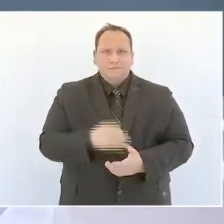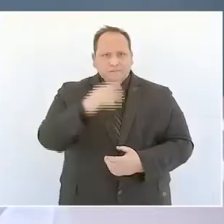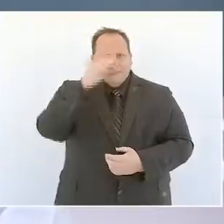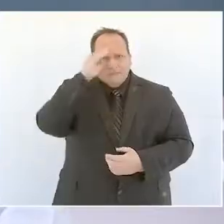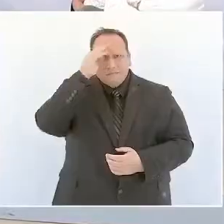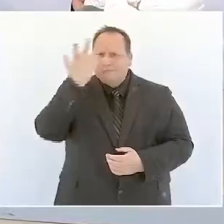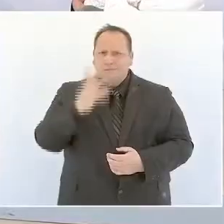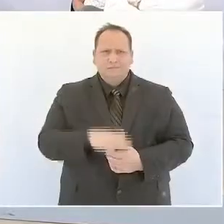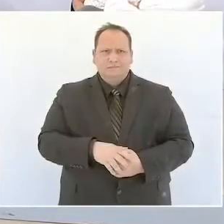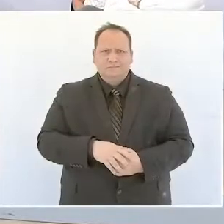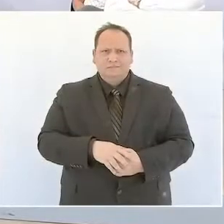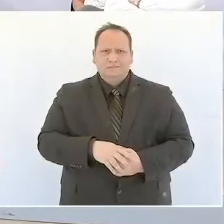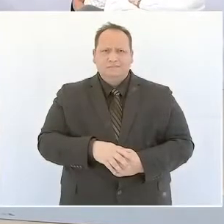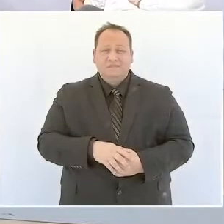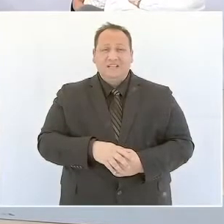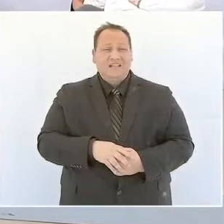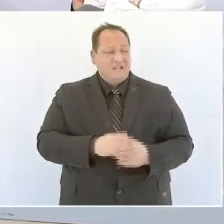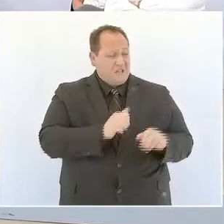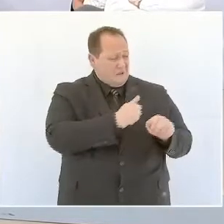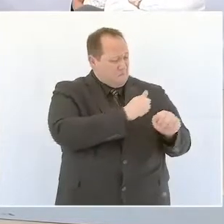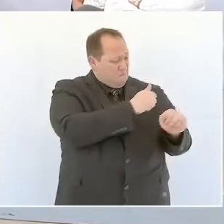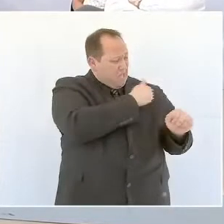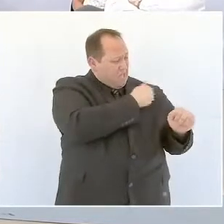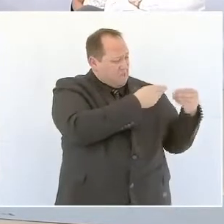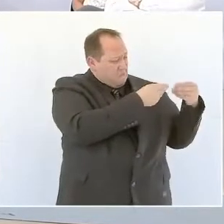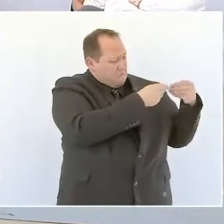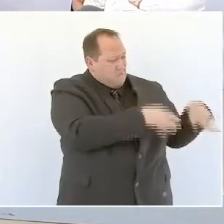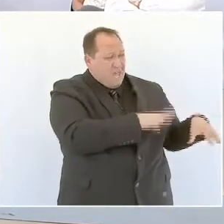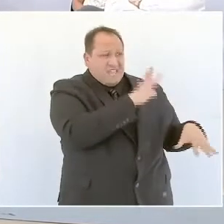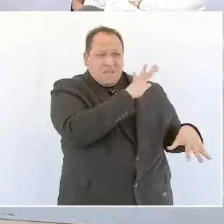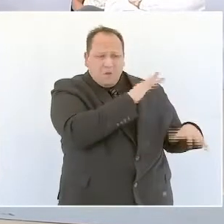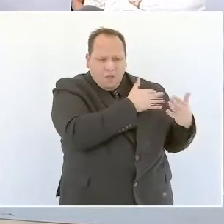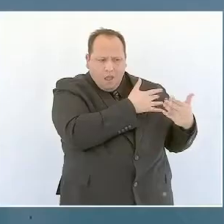Imagínense cuánto tenemos que recuperar de lo perdido.